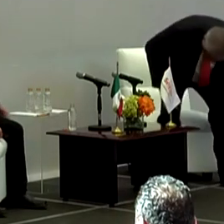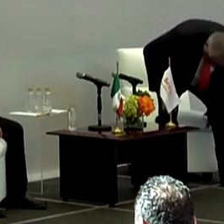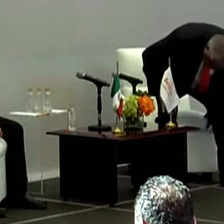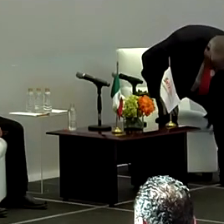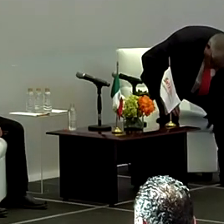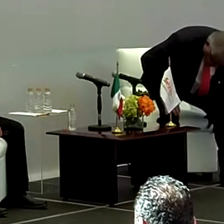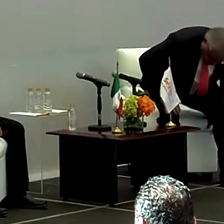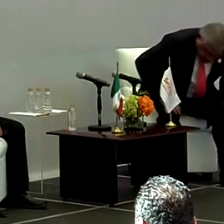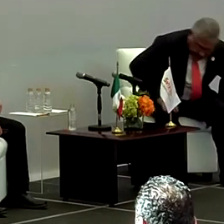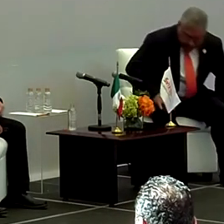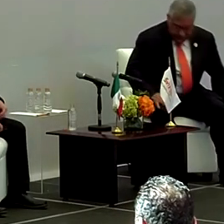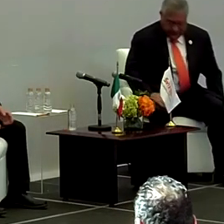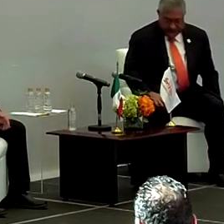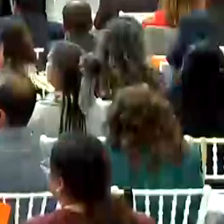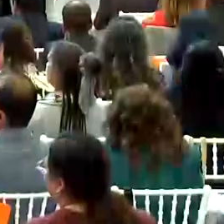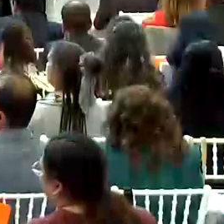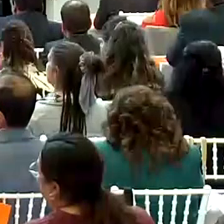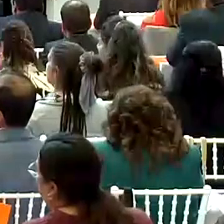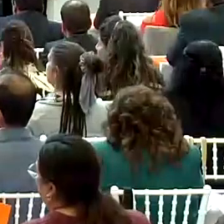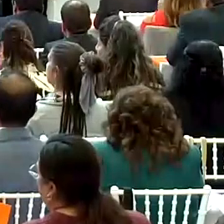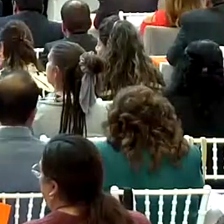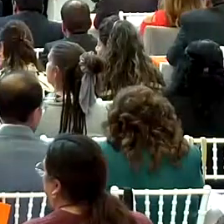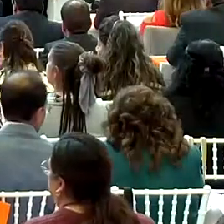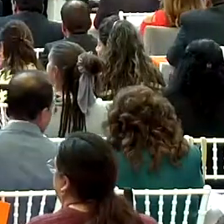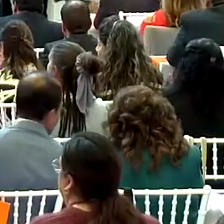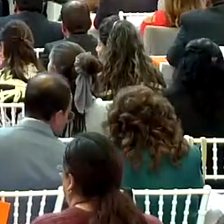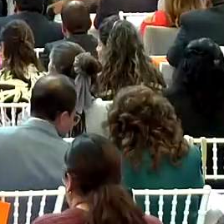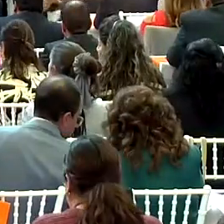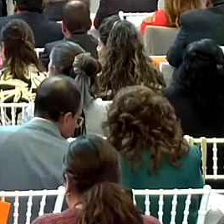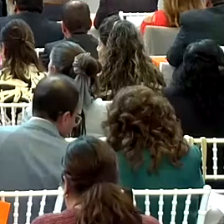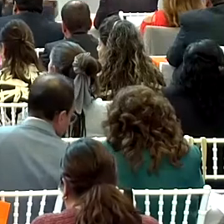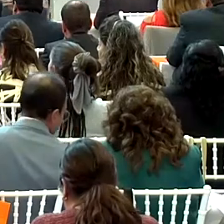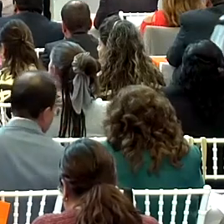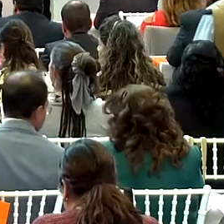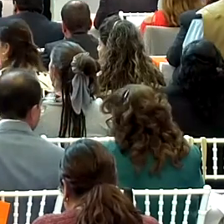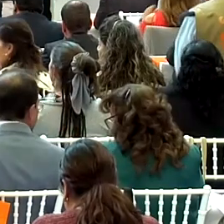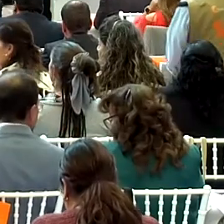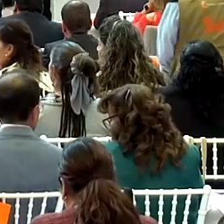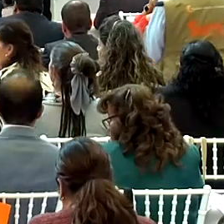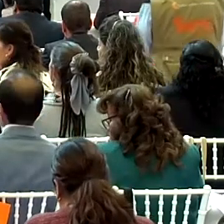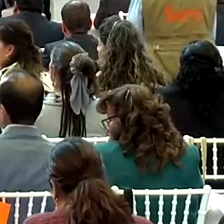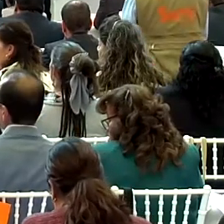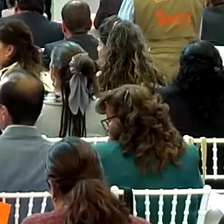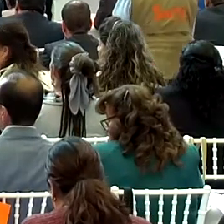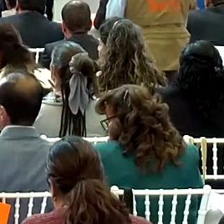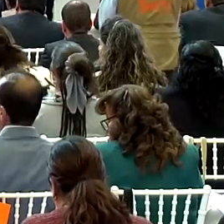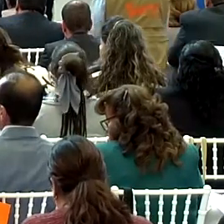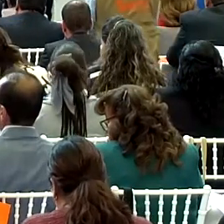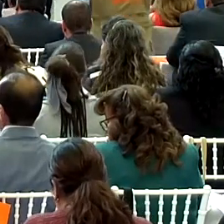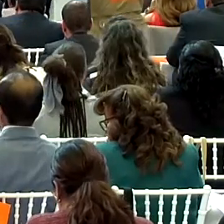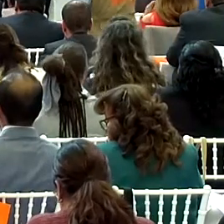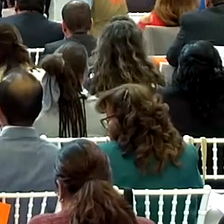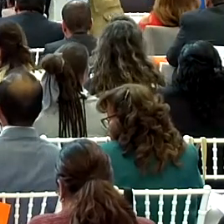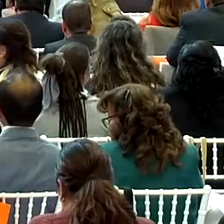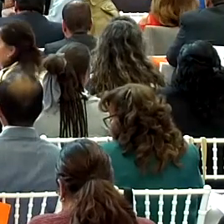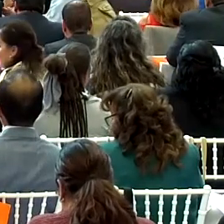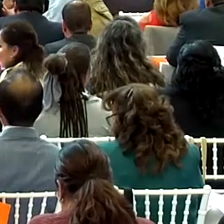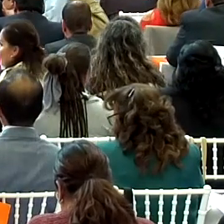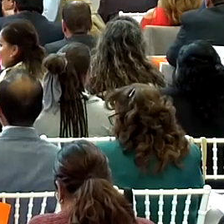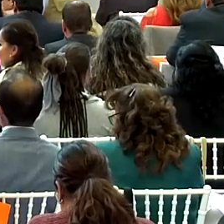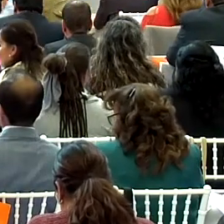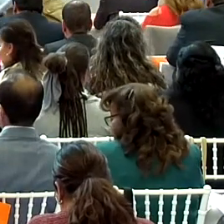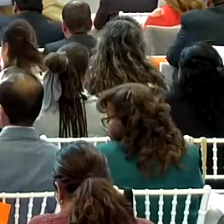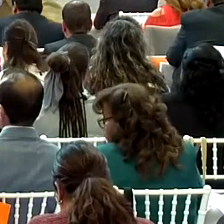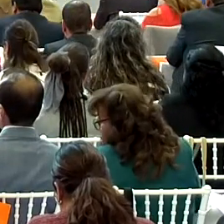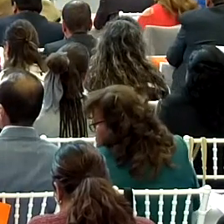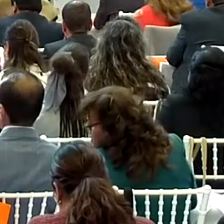la Educación, por tan sentido mensaje. Queremos agradecer la presencia en este Centro Cultural del México